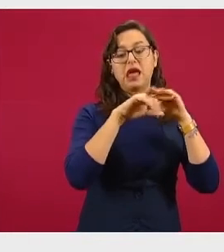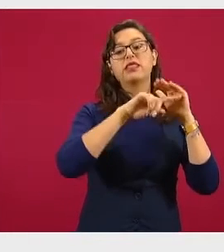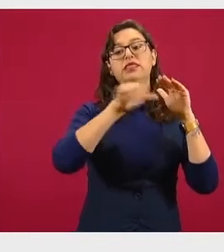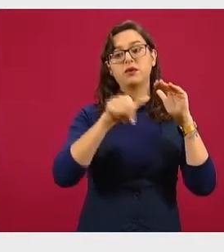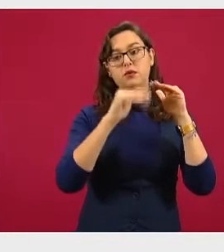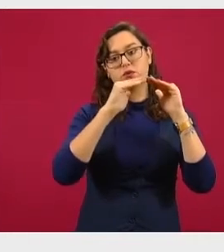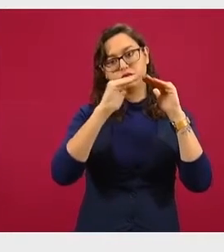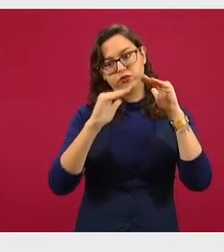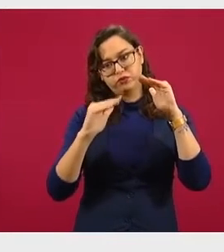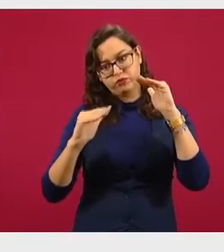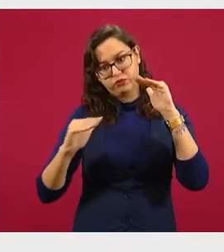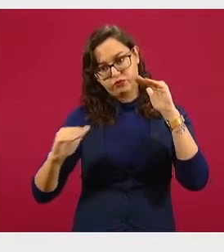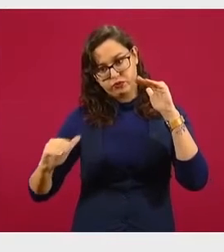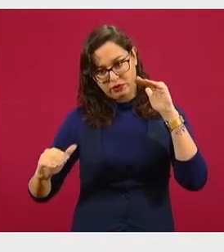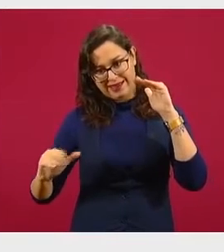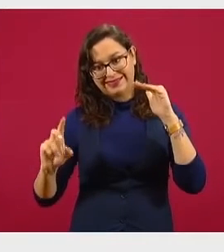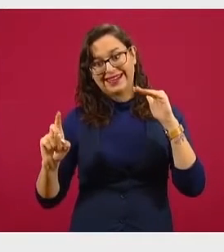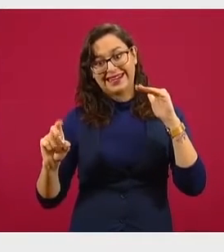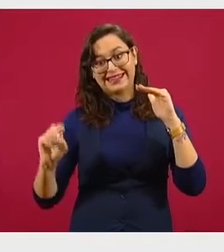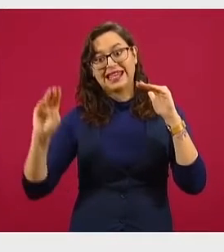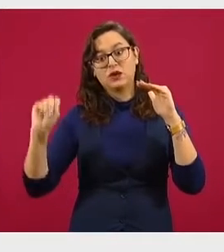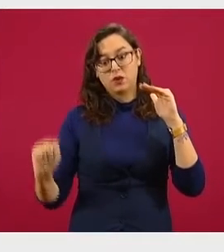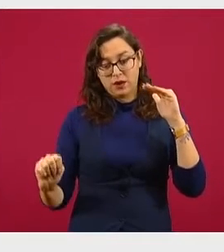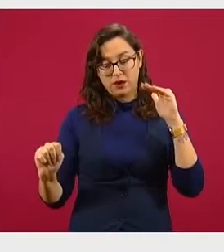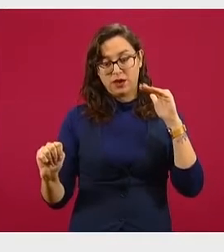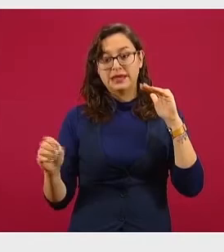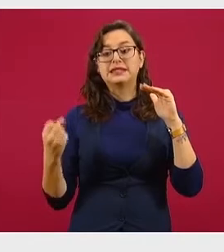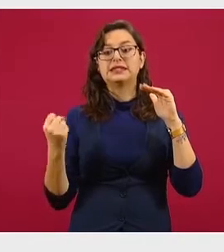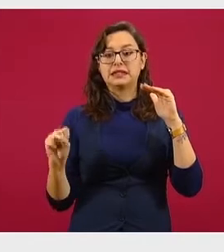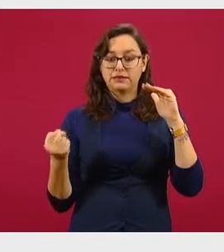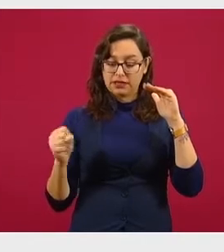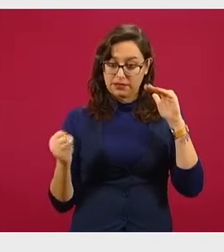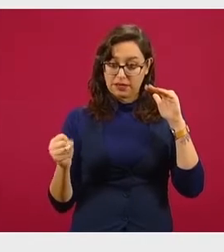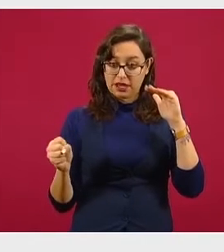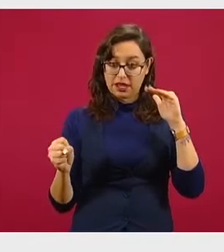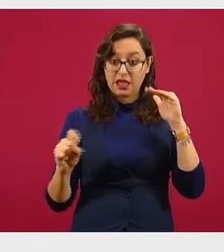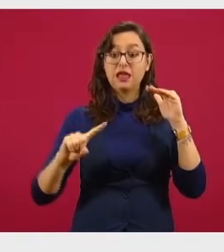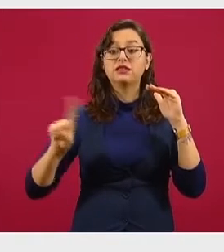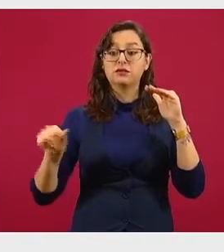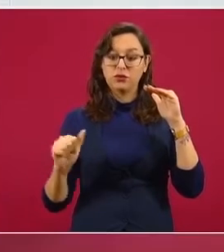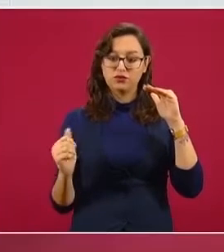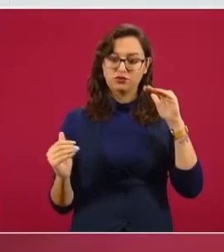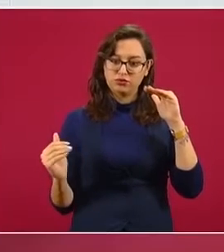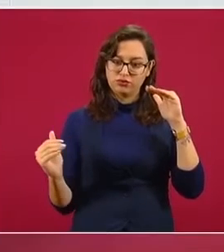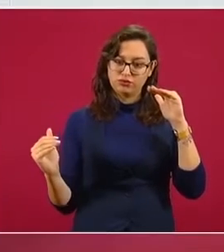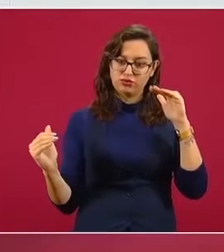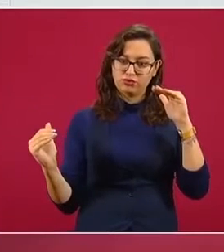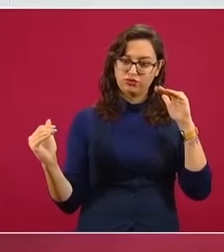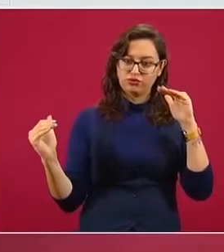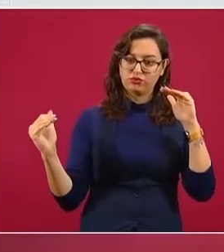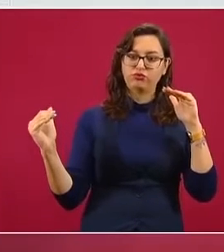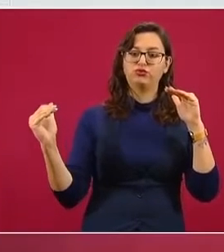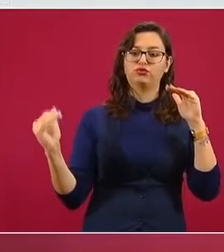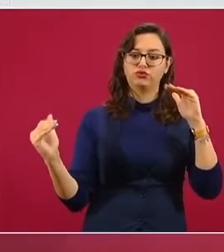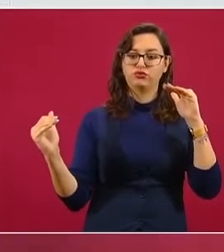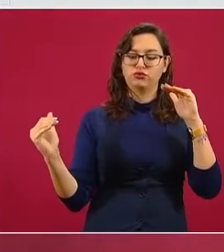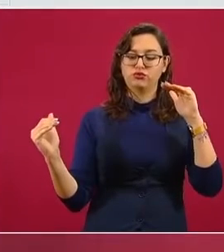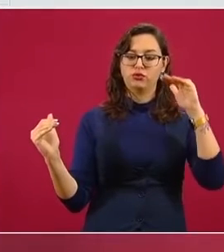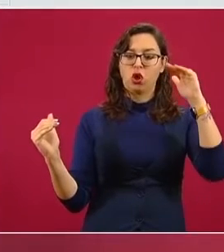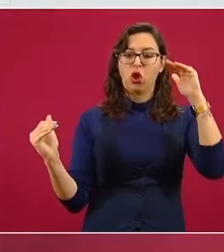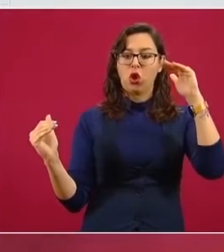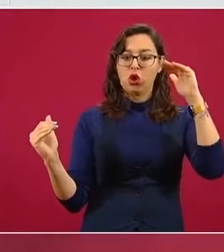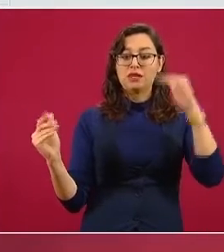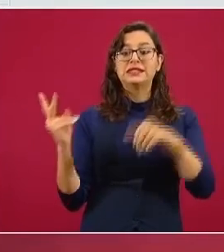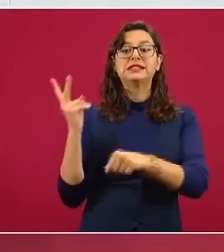redujo hasta llegar a la semana 39, que es la última semana de septiembre. Posteriormente empezó a aumentar, llegamos a un punto,